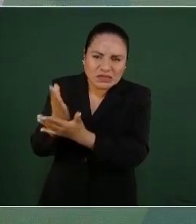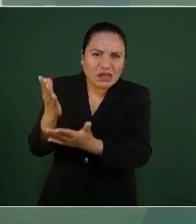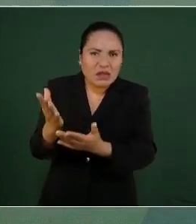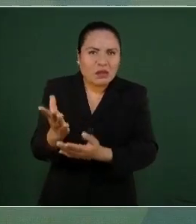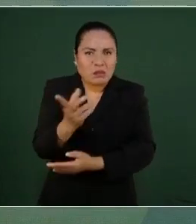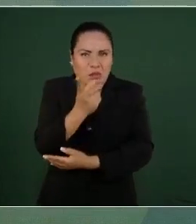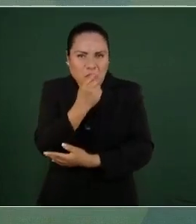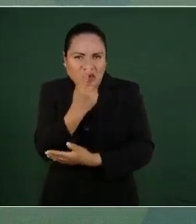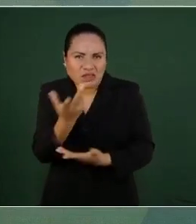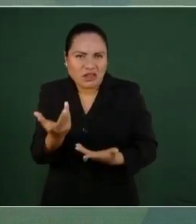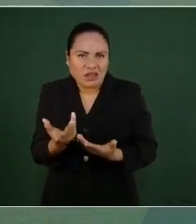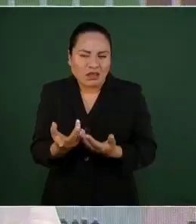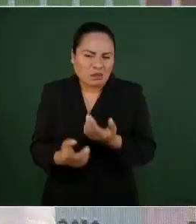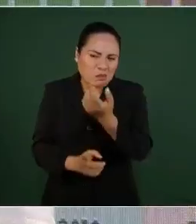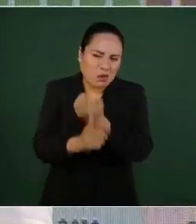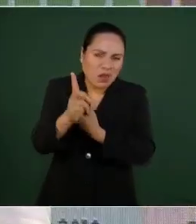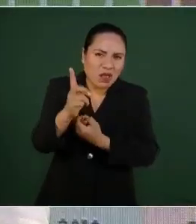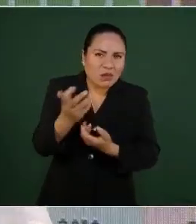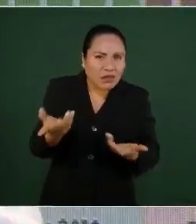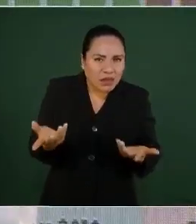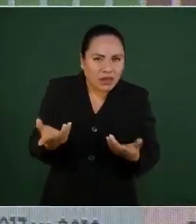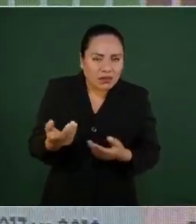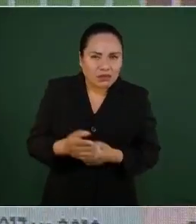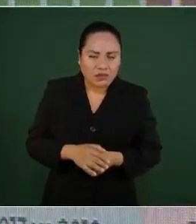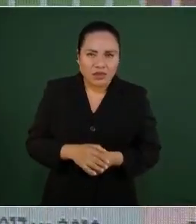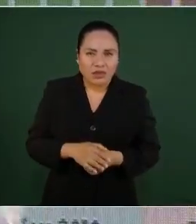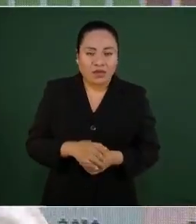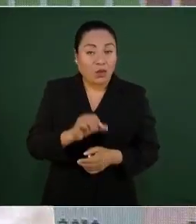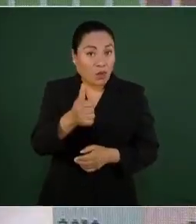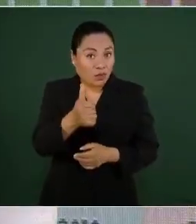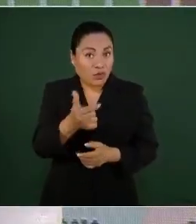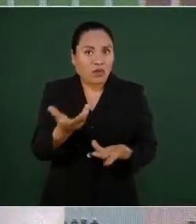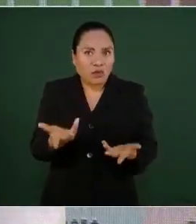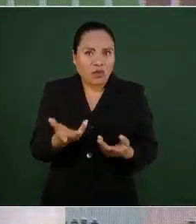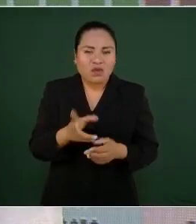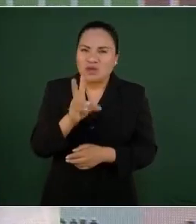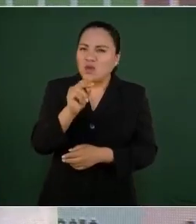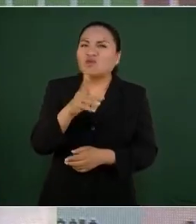¿Qué otra cosa nos ha funcionado? No permitir la corrupción.